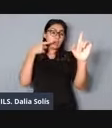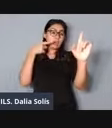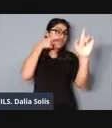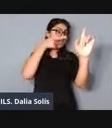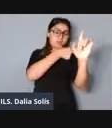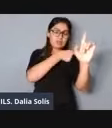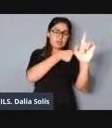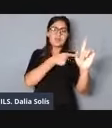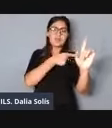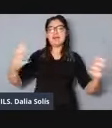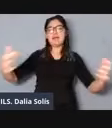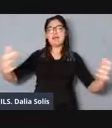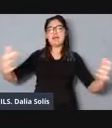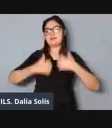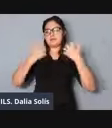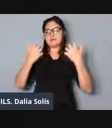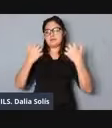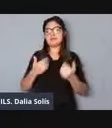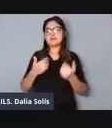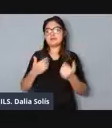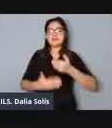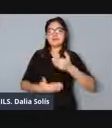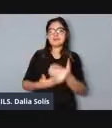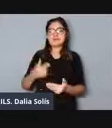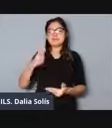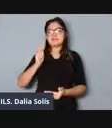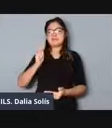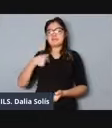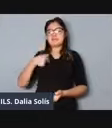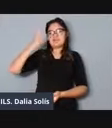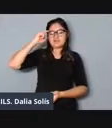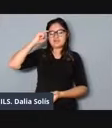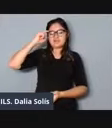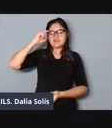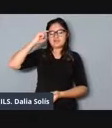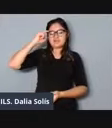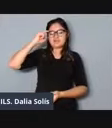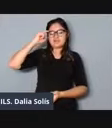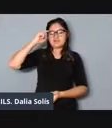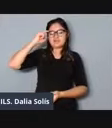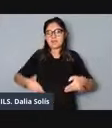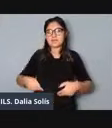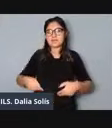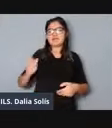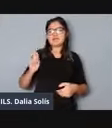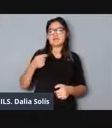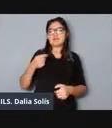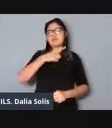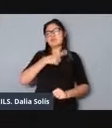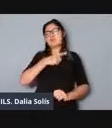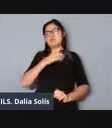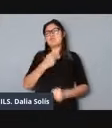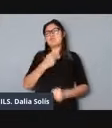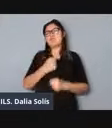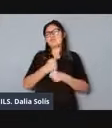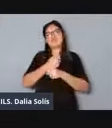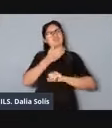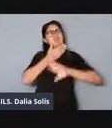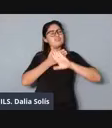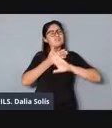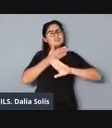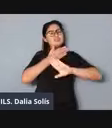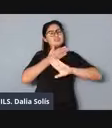enojo y mucha laceración hacia nosotras y nosotros mismos, lo que repercute, ojo, hacia